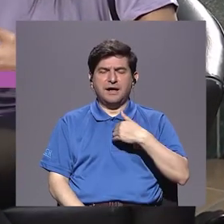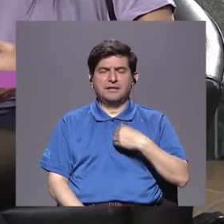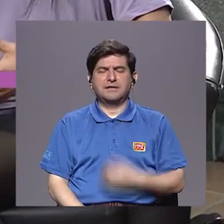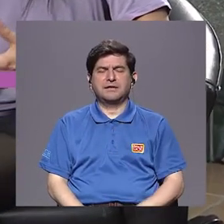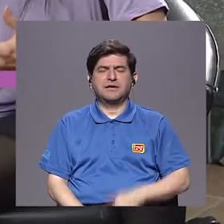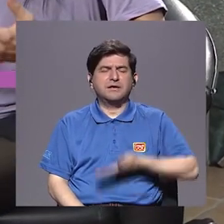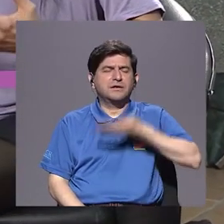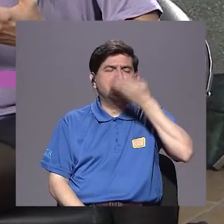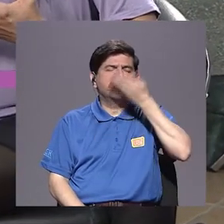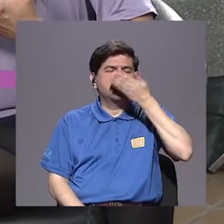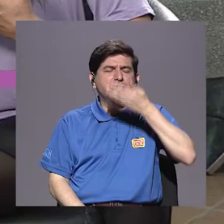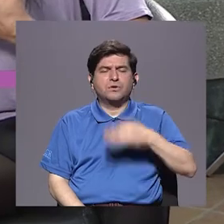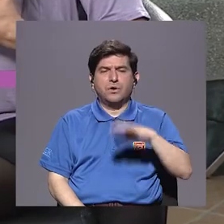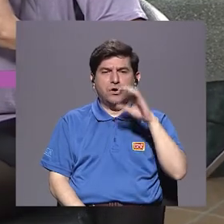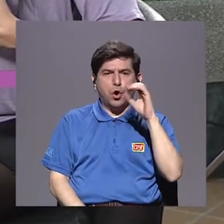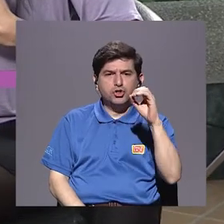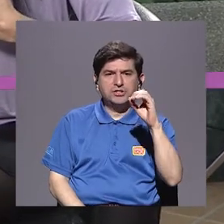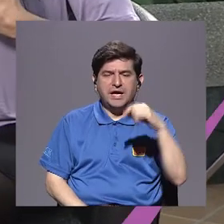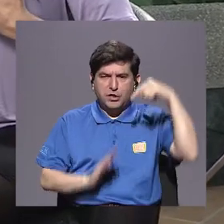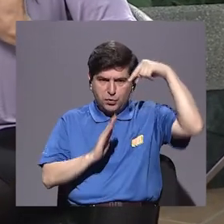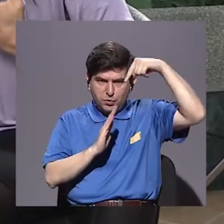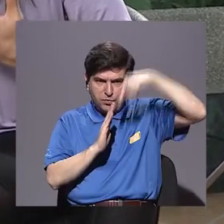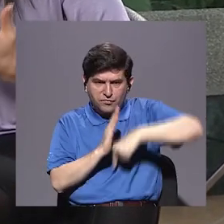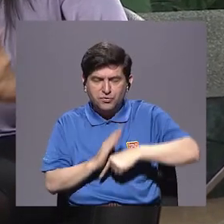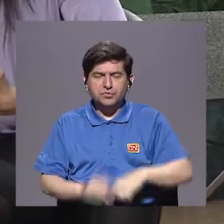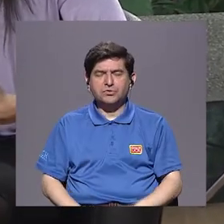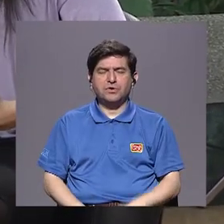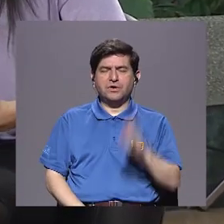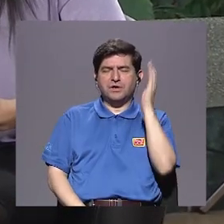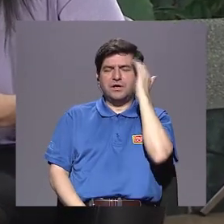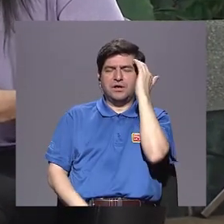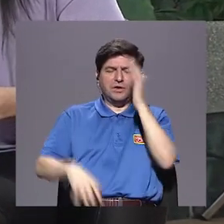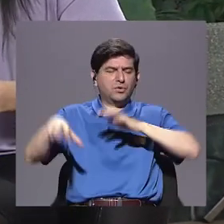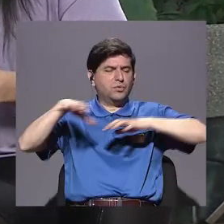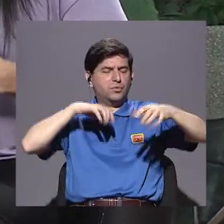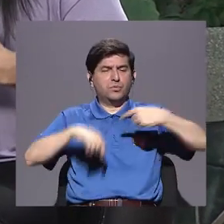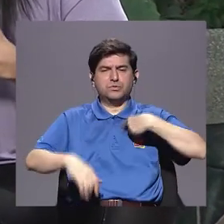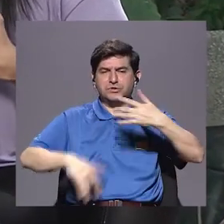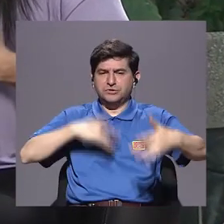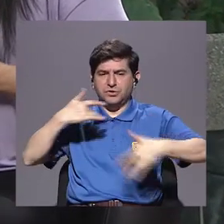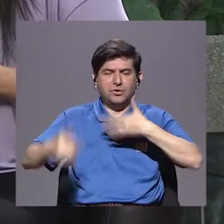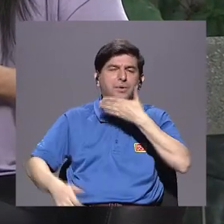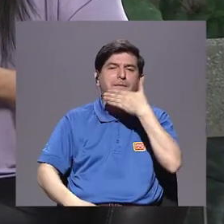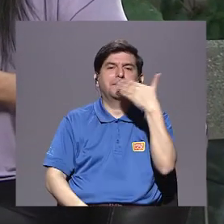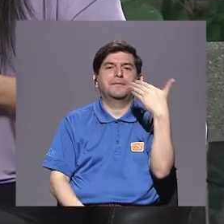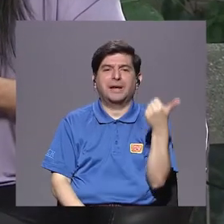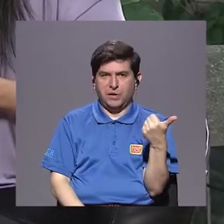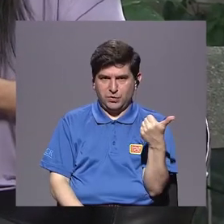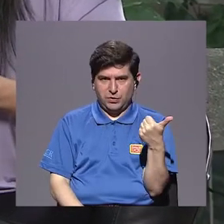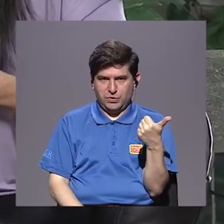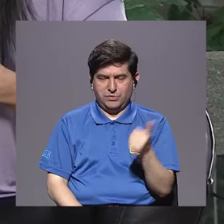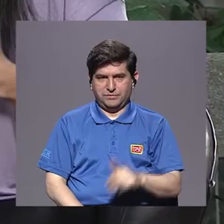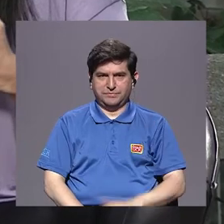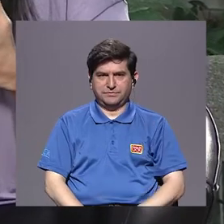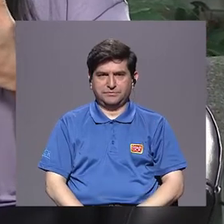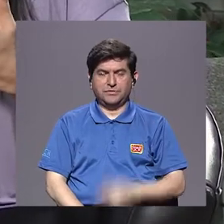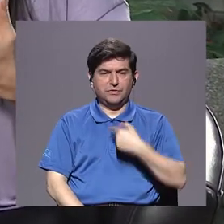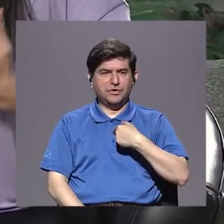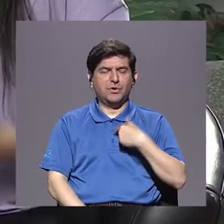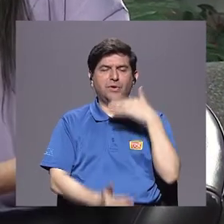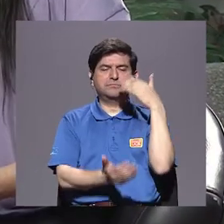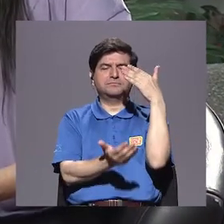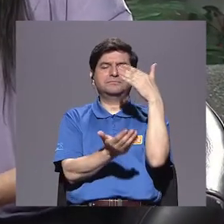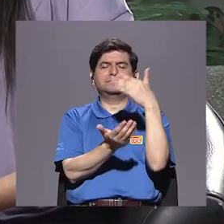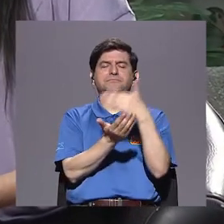oxigenación profunda y una concientización del movimiento, me hace sentirme mejor, hacer